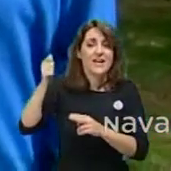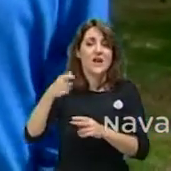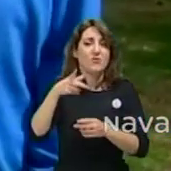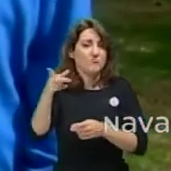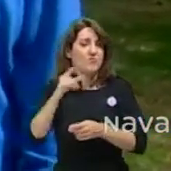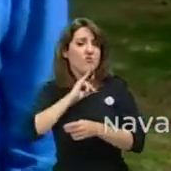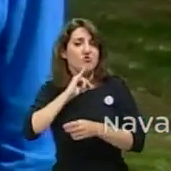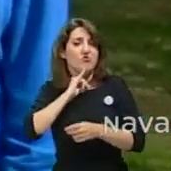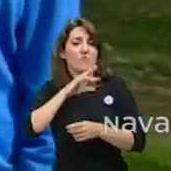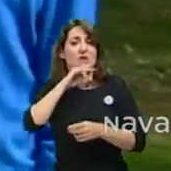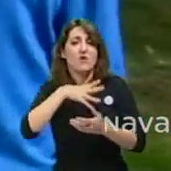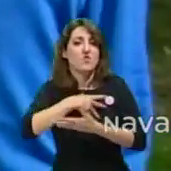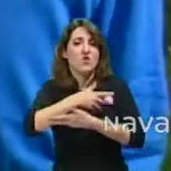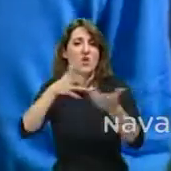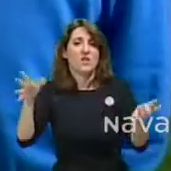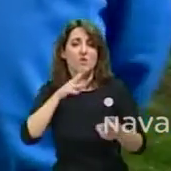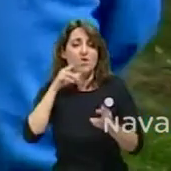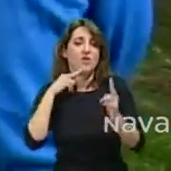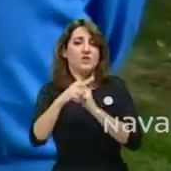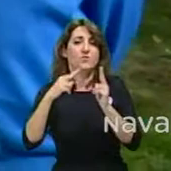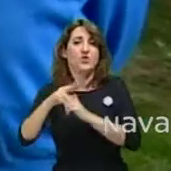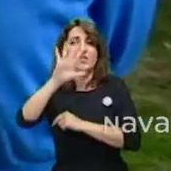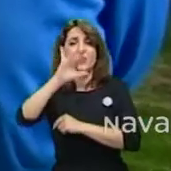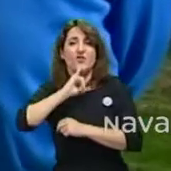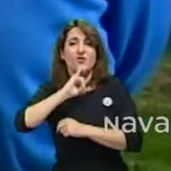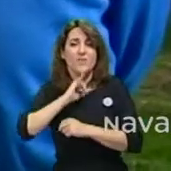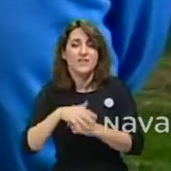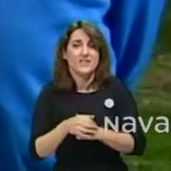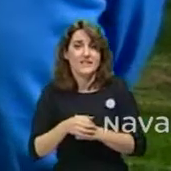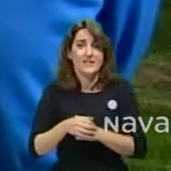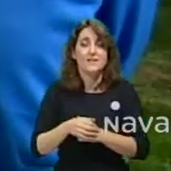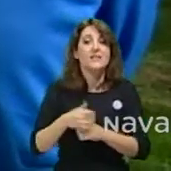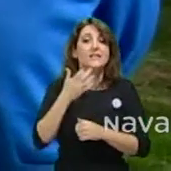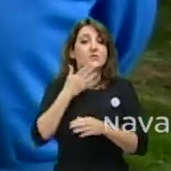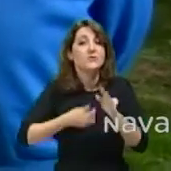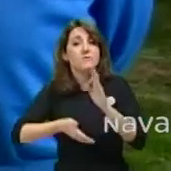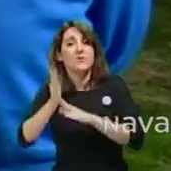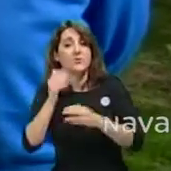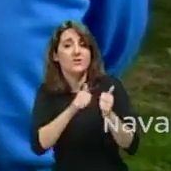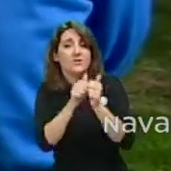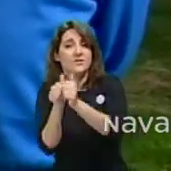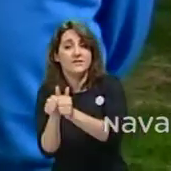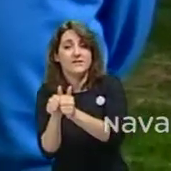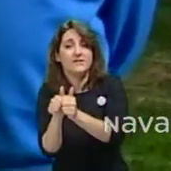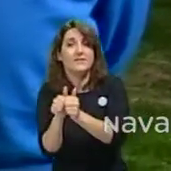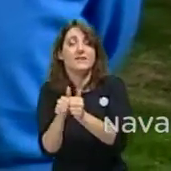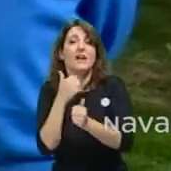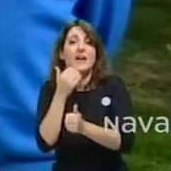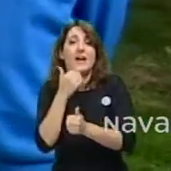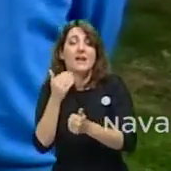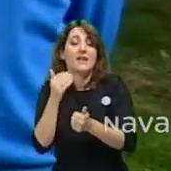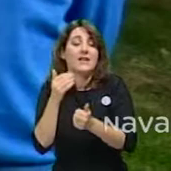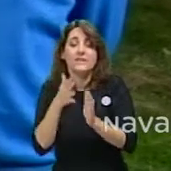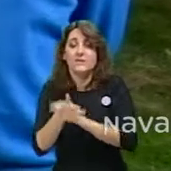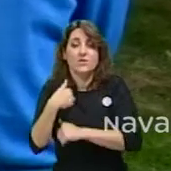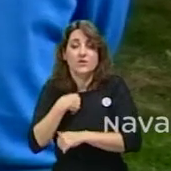porque puede contestar en 5 idiomas. Es mi... cuando voy por ahí con ella... casi siempre me avergüenzo yo, porque